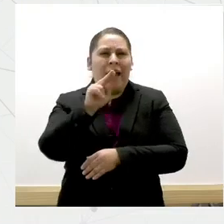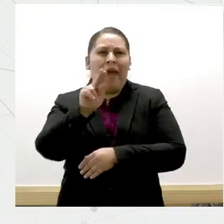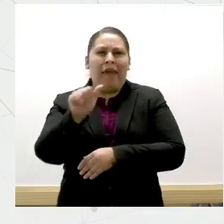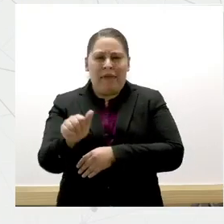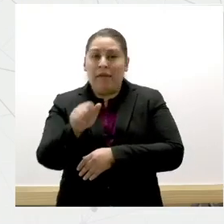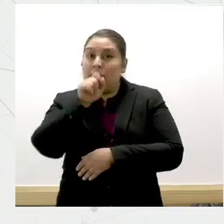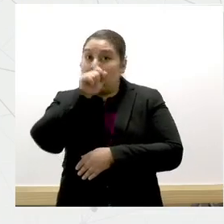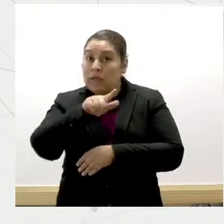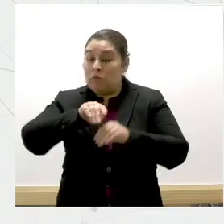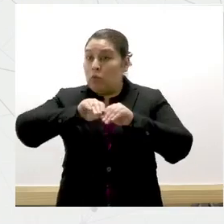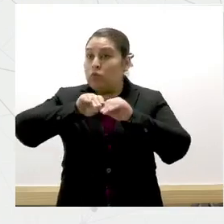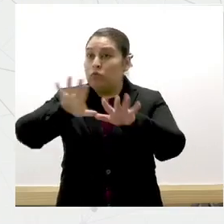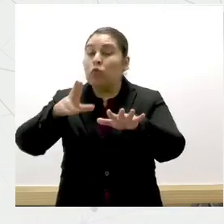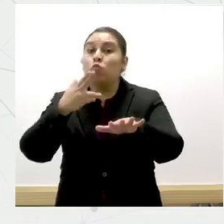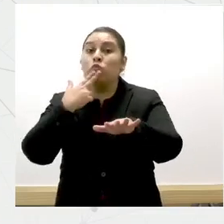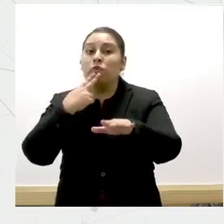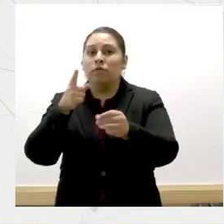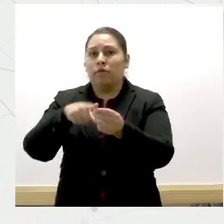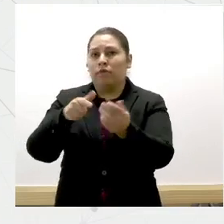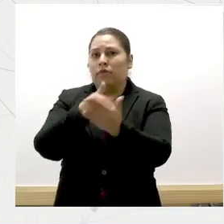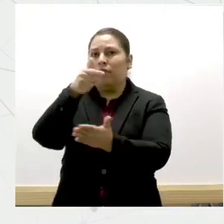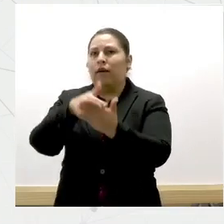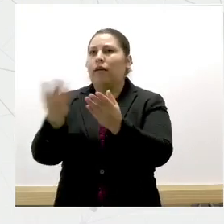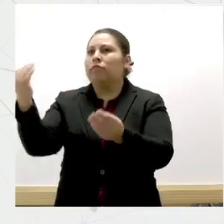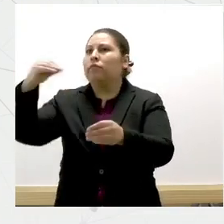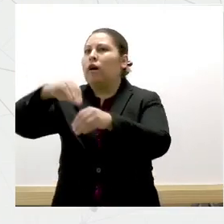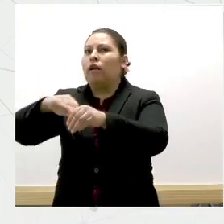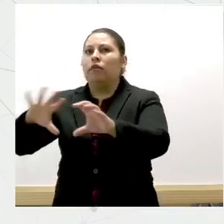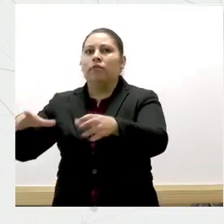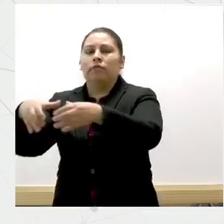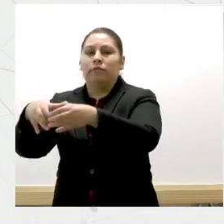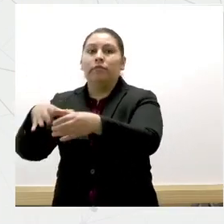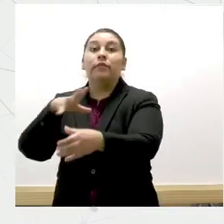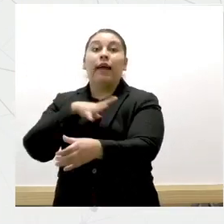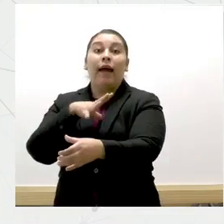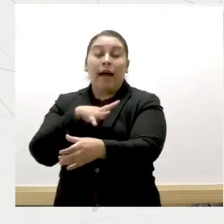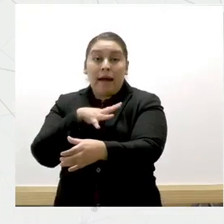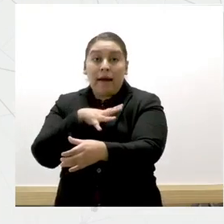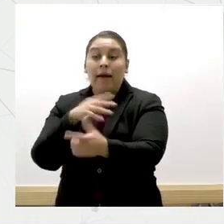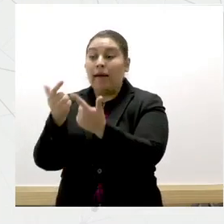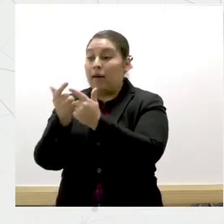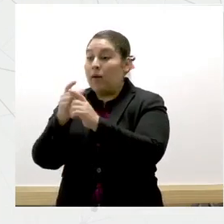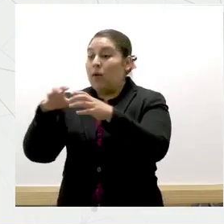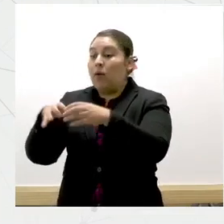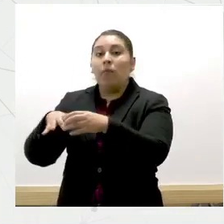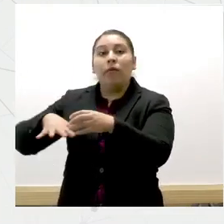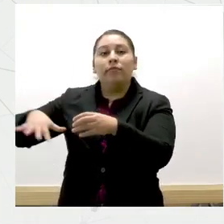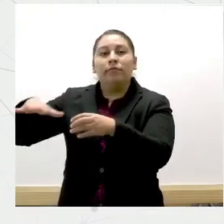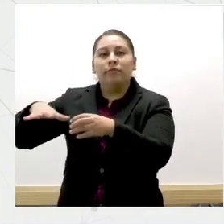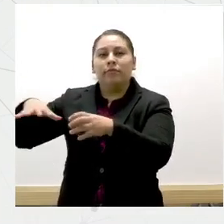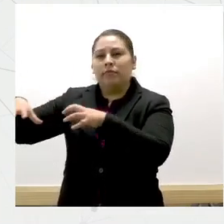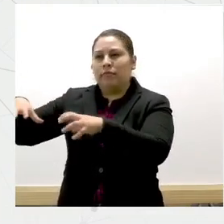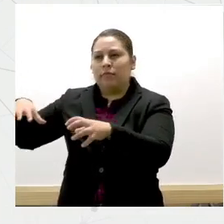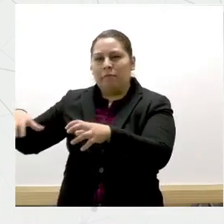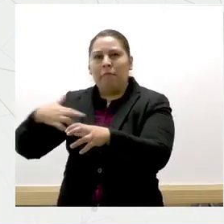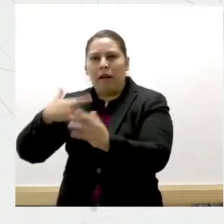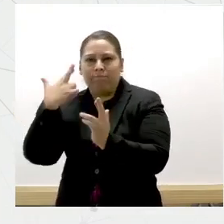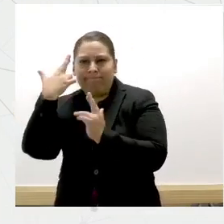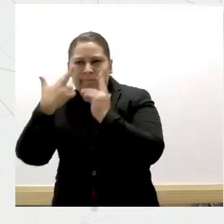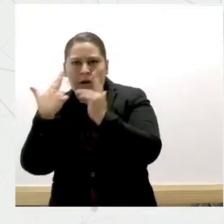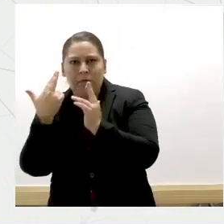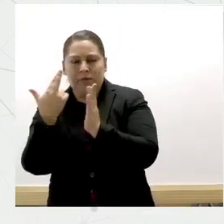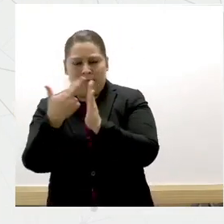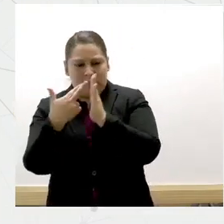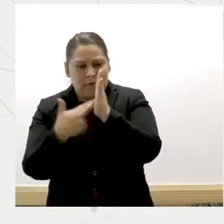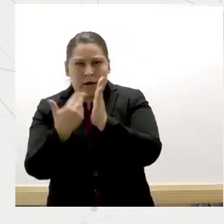mismo precisamente se abren esos grupos de trabajo para poder poner esos códigos éticos, esos códigos de conducta, para